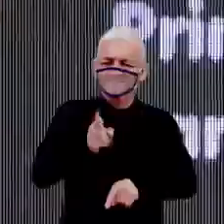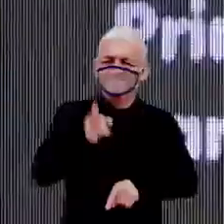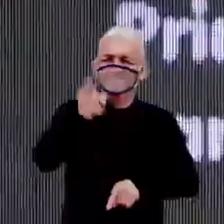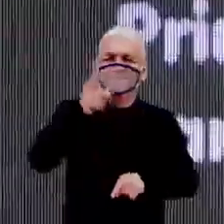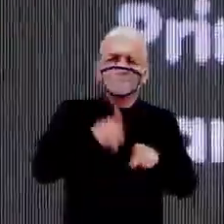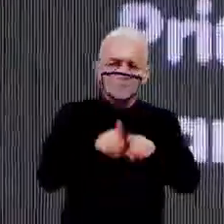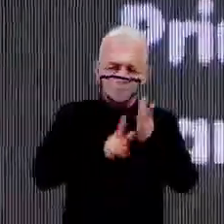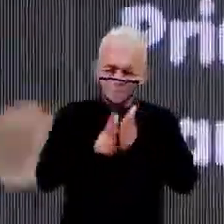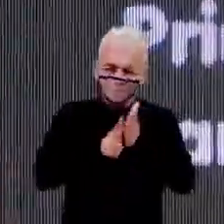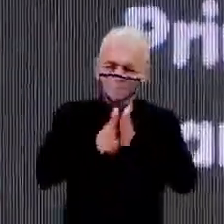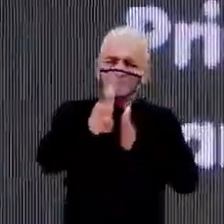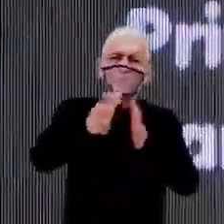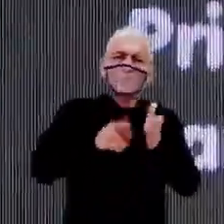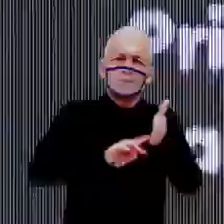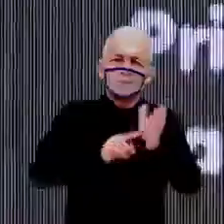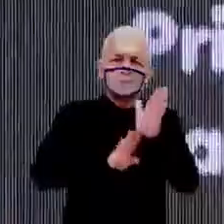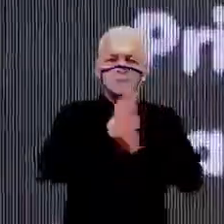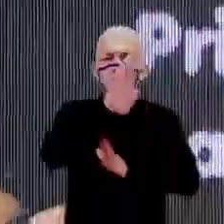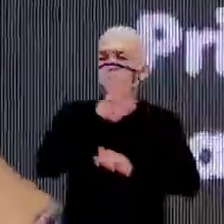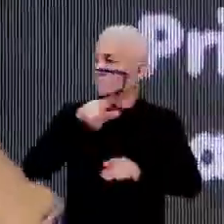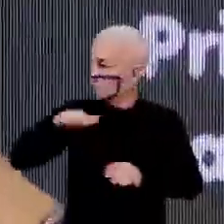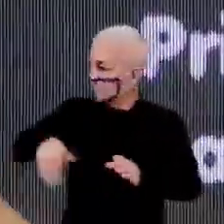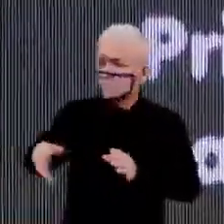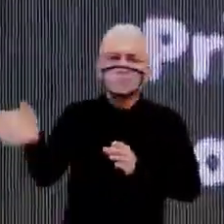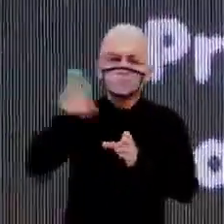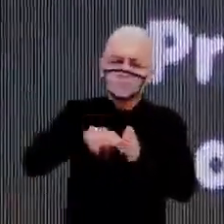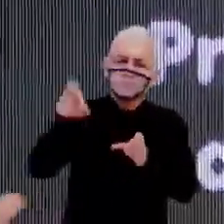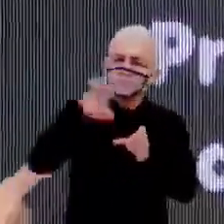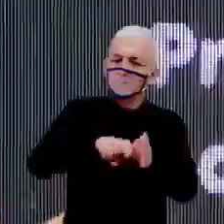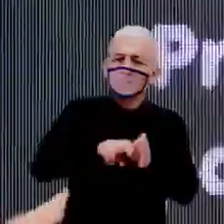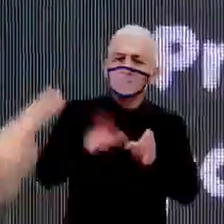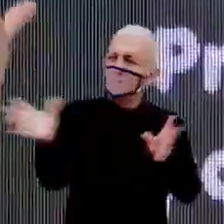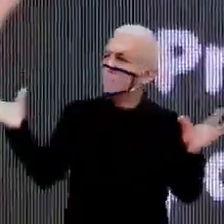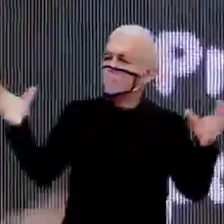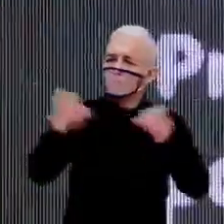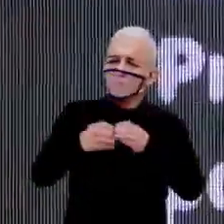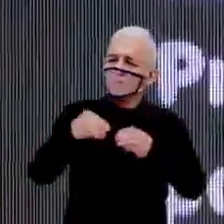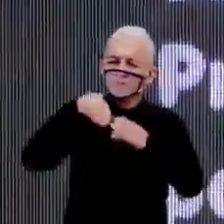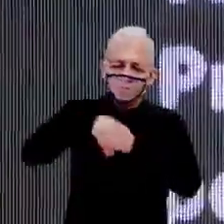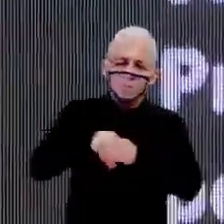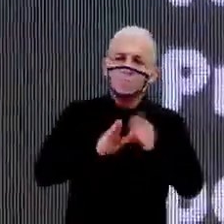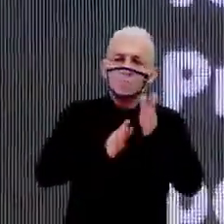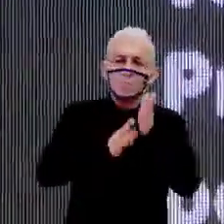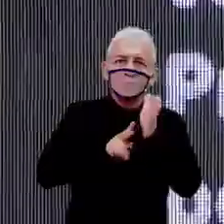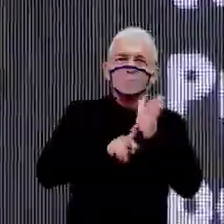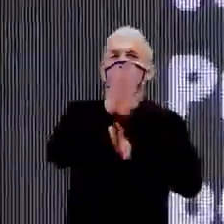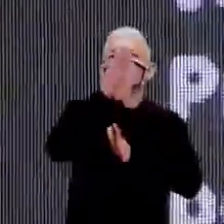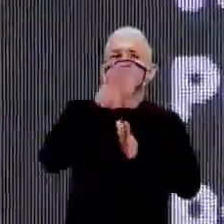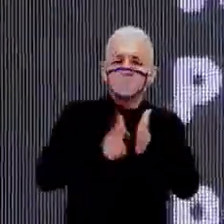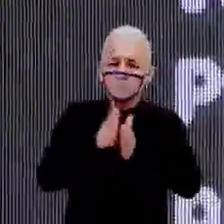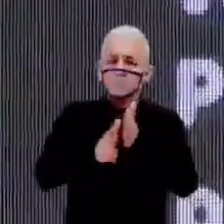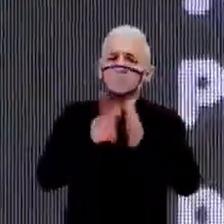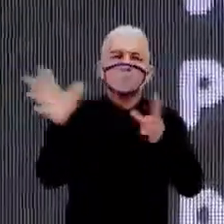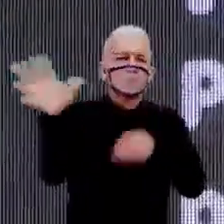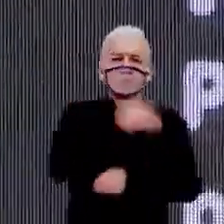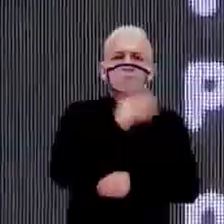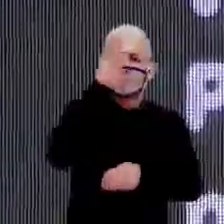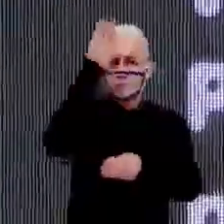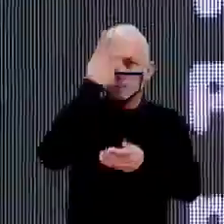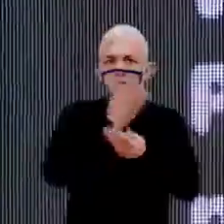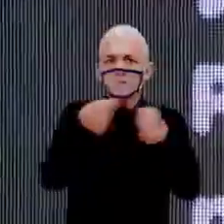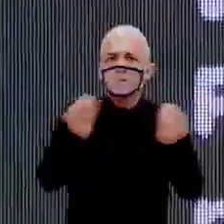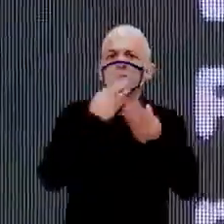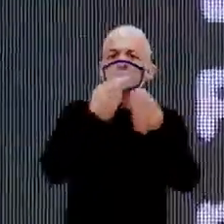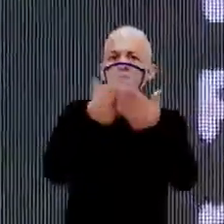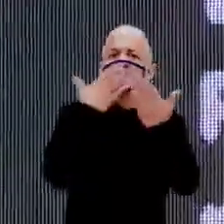tren de progreso que no quiere dejar a nadie atrás. Móntense, que en este tren cabemos todos y este tren es de todos. Que Dios los bendiga